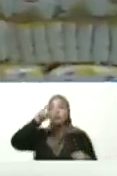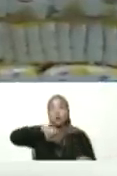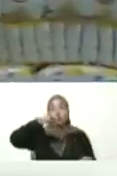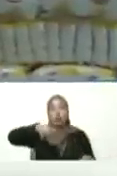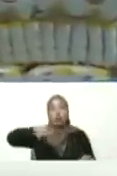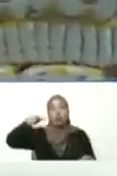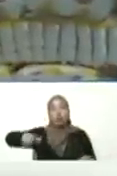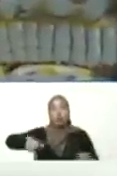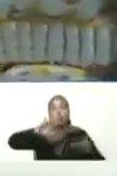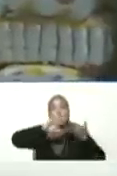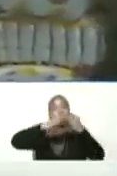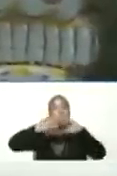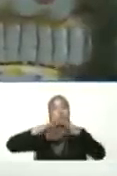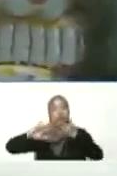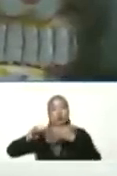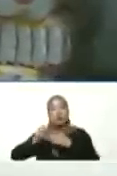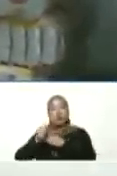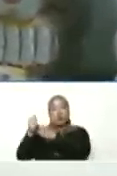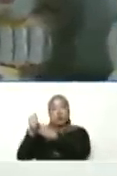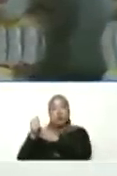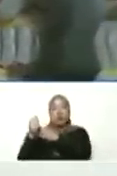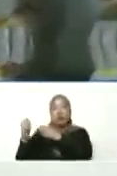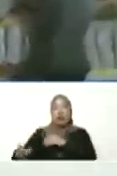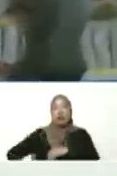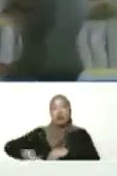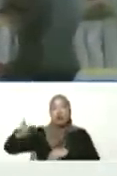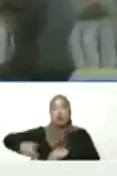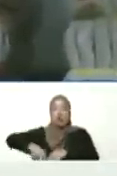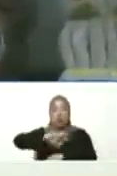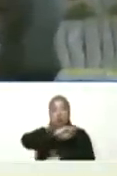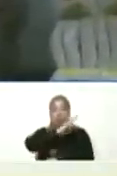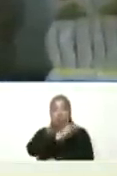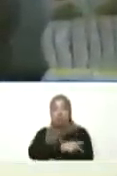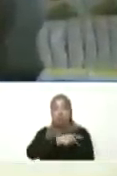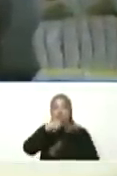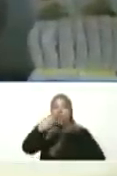las comuneras, el arma atómica de Venezuela, lo confieso.